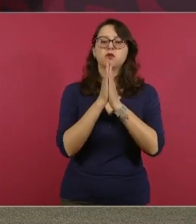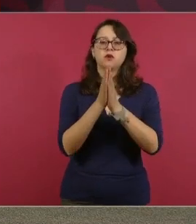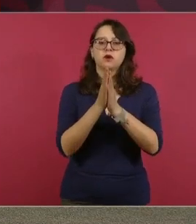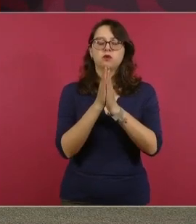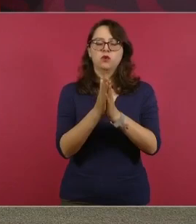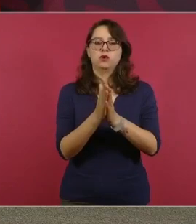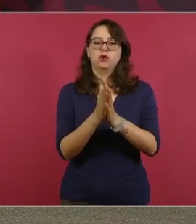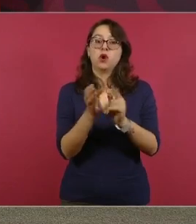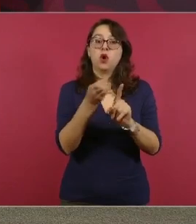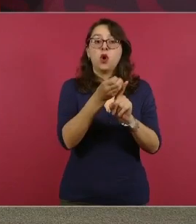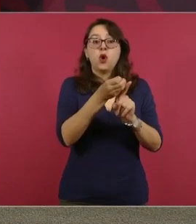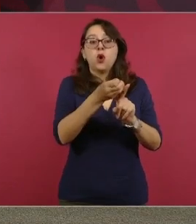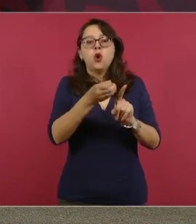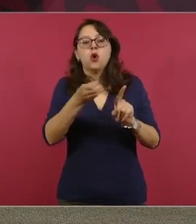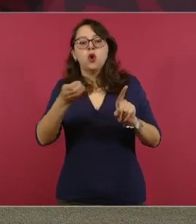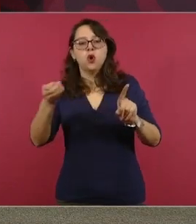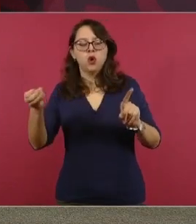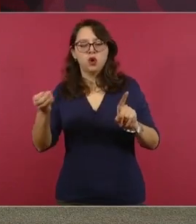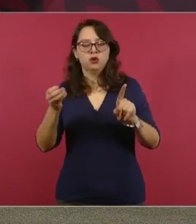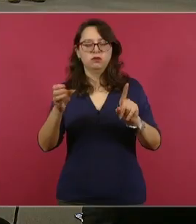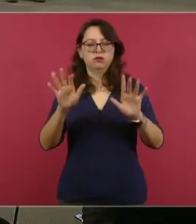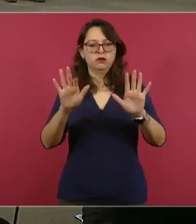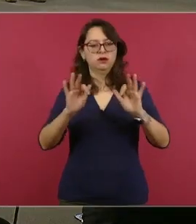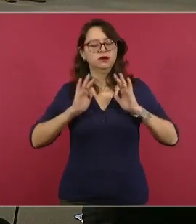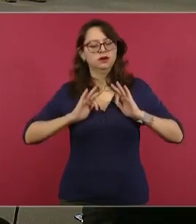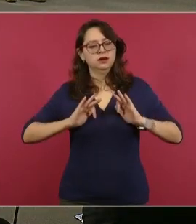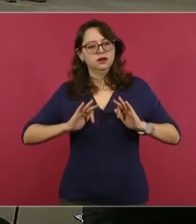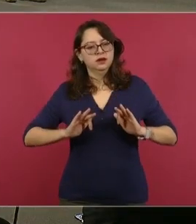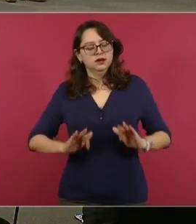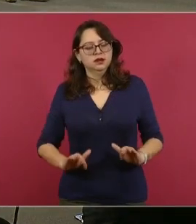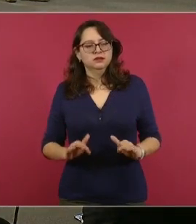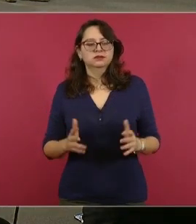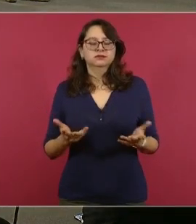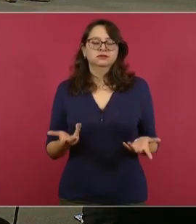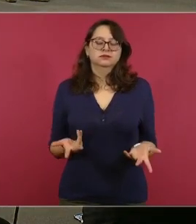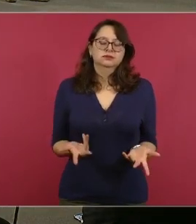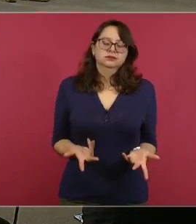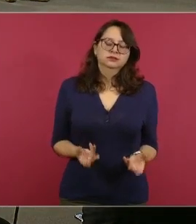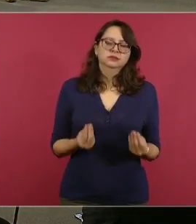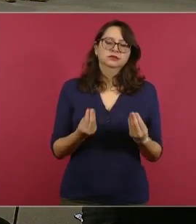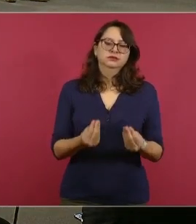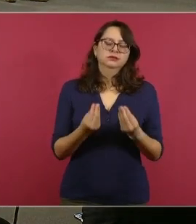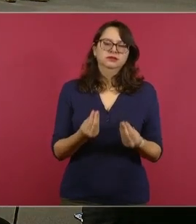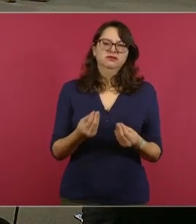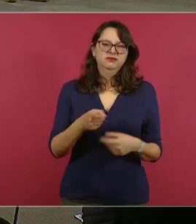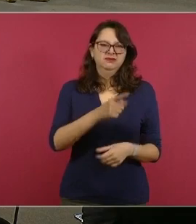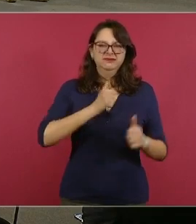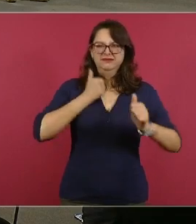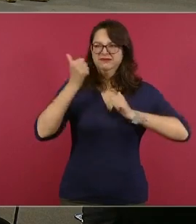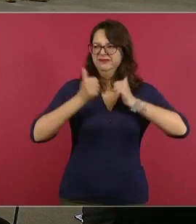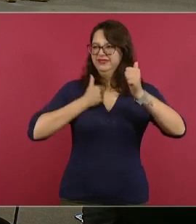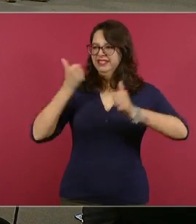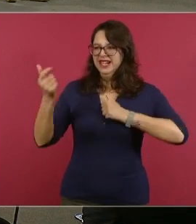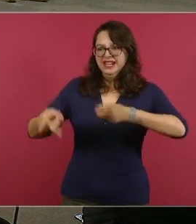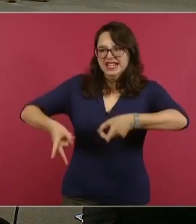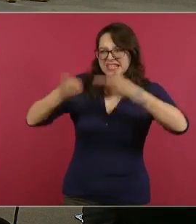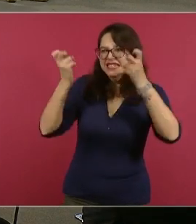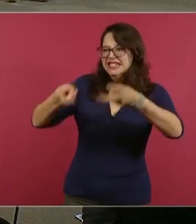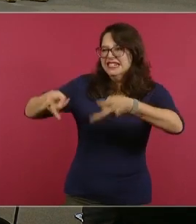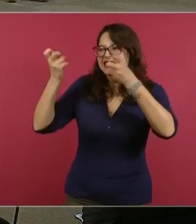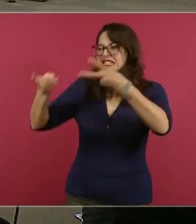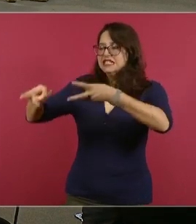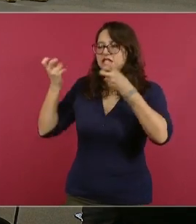manera organizada, ordenada, que no se fomente el saqueo, el robo.